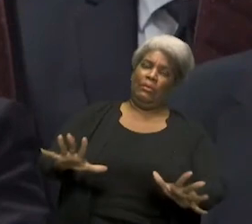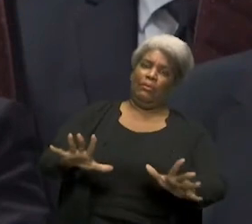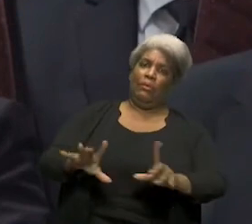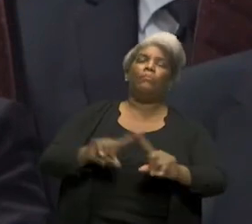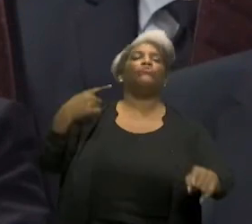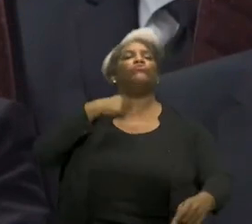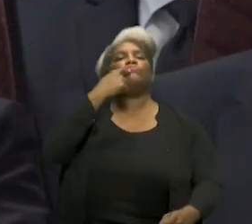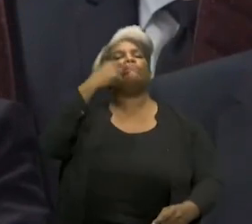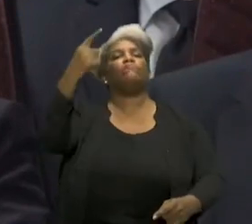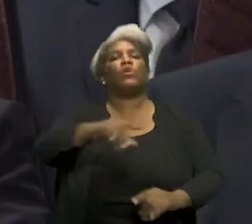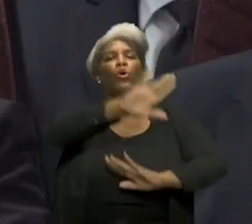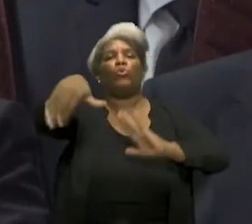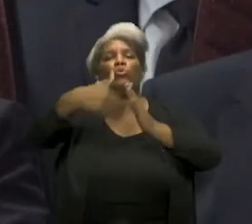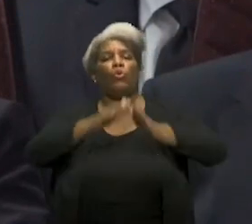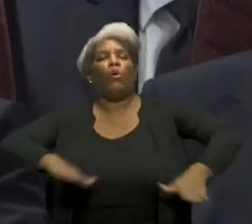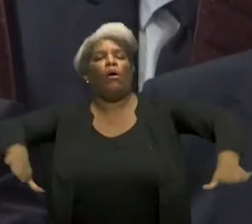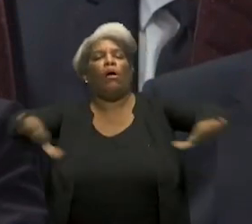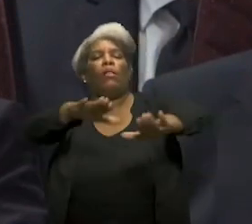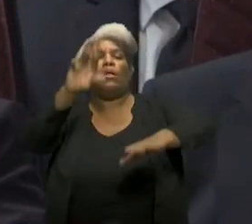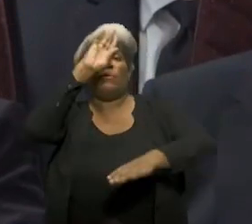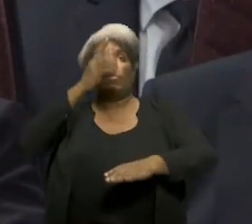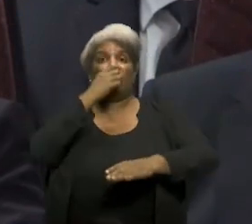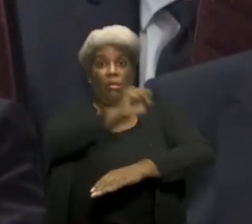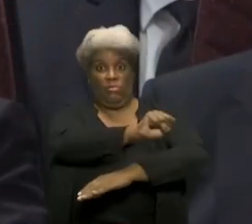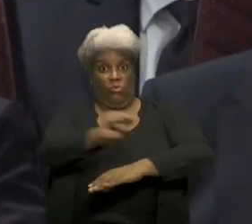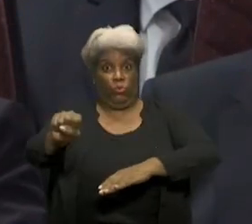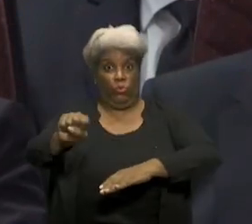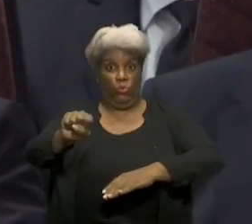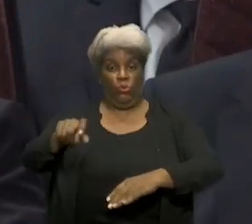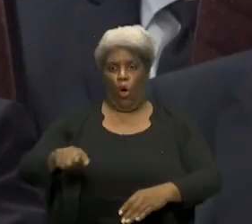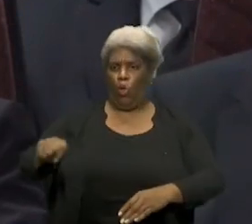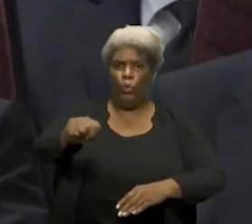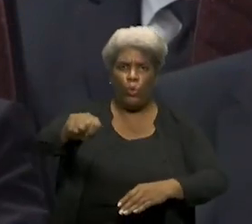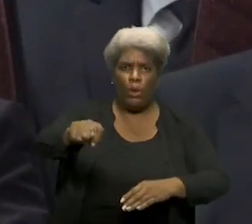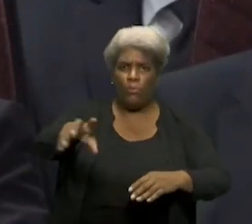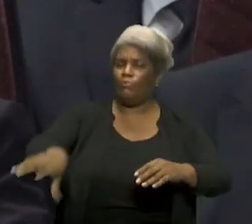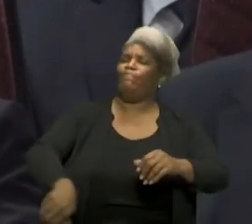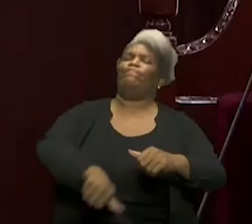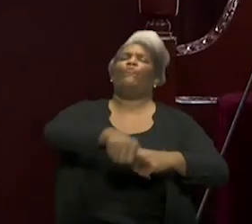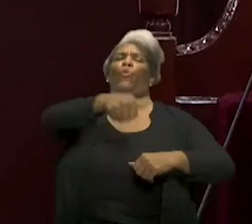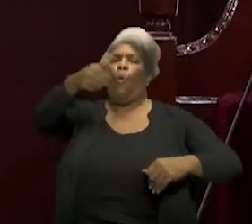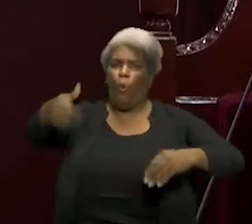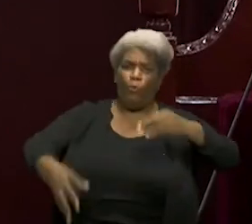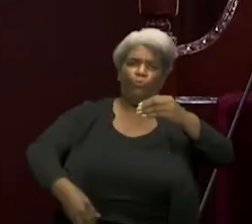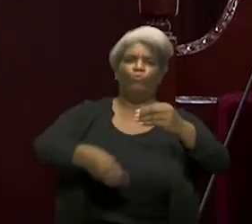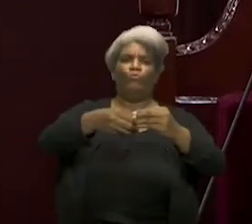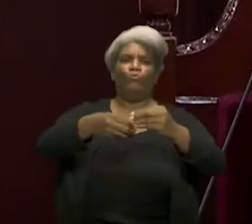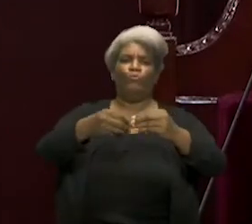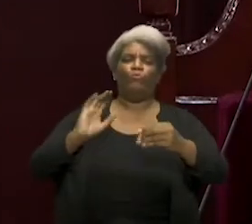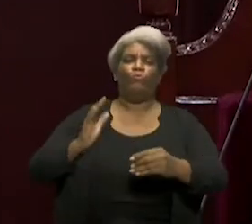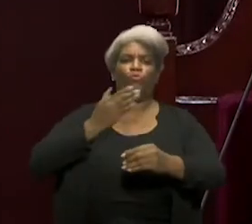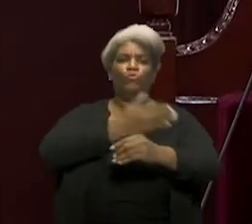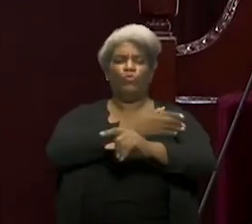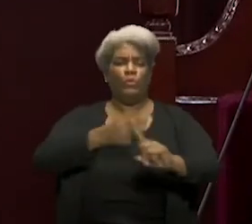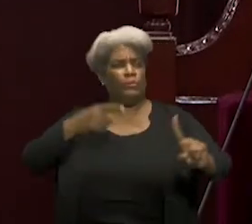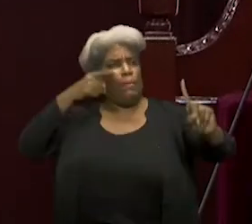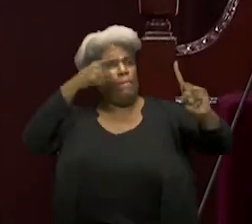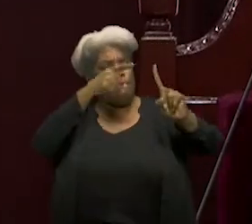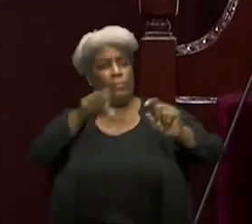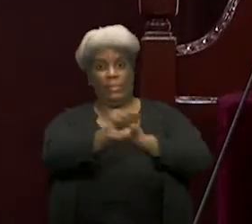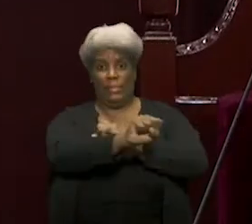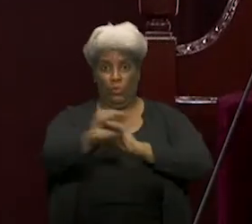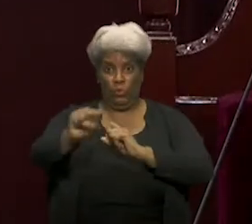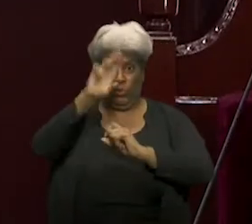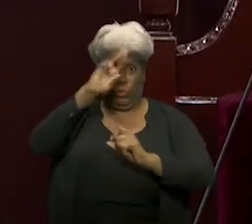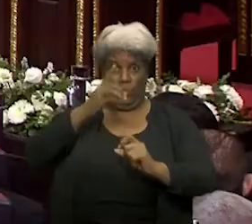áreas y sectores el sur está cambiando. No solo el turismo. Nuestra apuesta por el desarrollo del sur ha sido en todos los frentes.